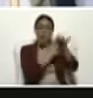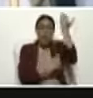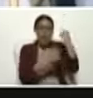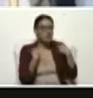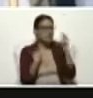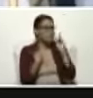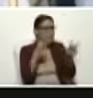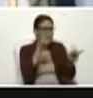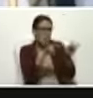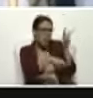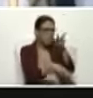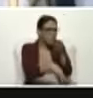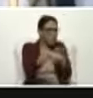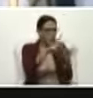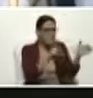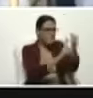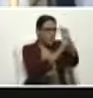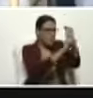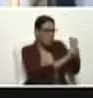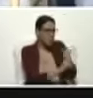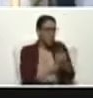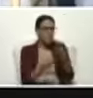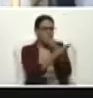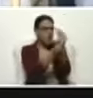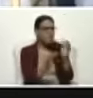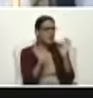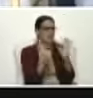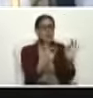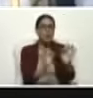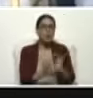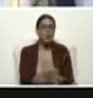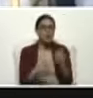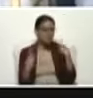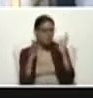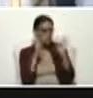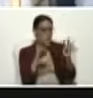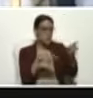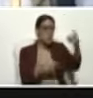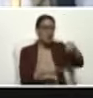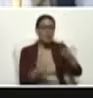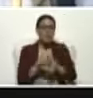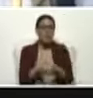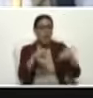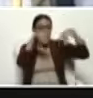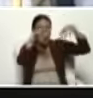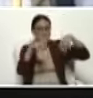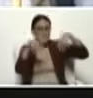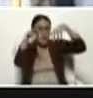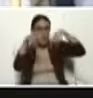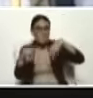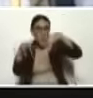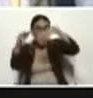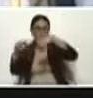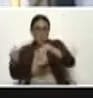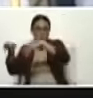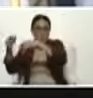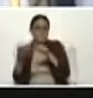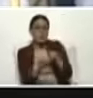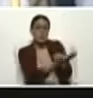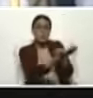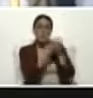Te he visto. Allí desfiló el pendón de Pizarro,